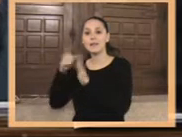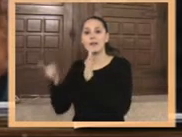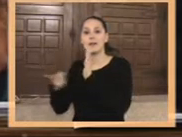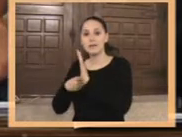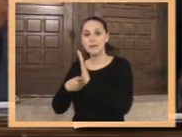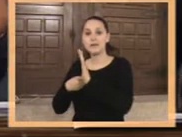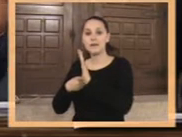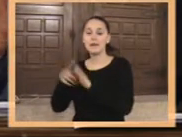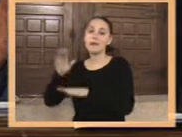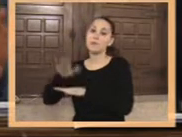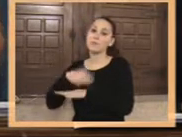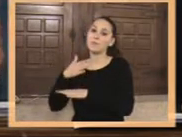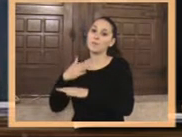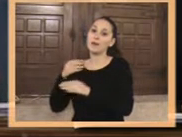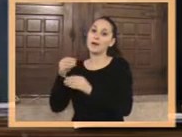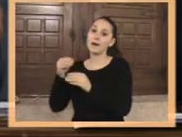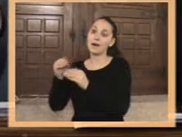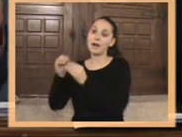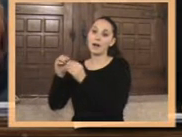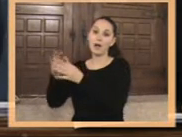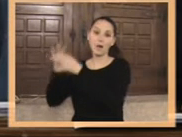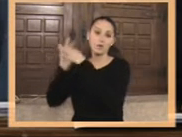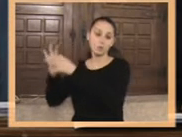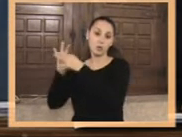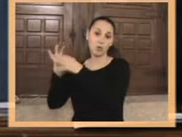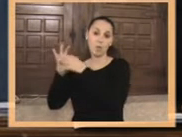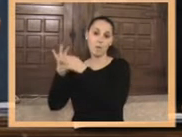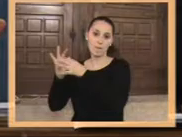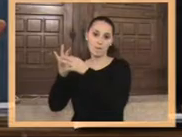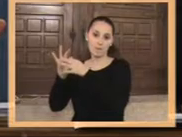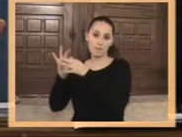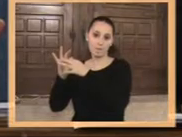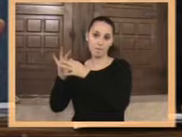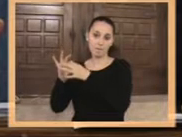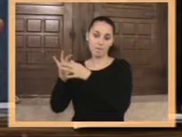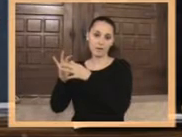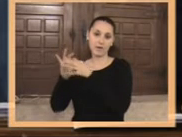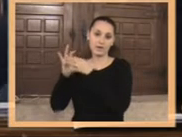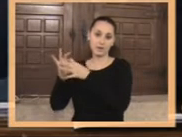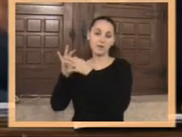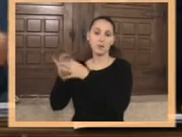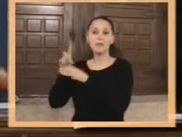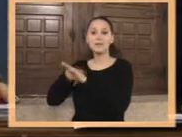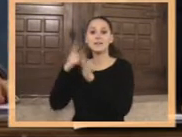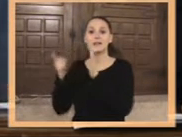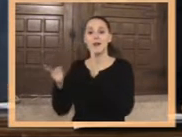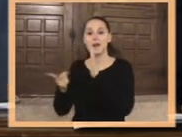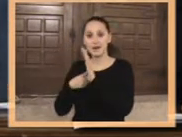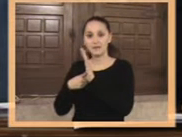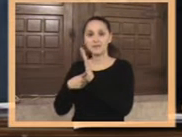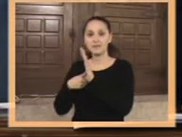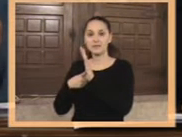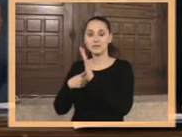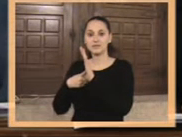fuera necesarias para combatir dicho artículo. Se refiere a dicho artículo ya aprobado en la ley, que es donde se quiere poner la